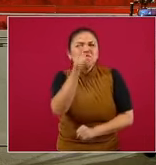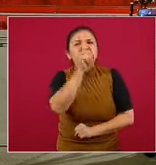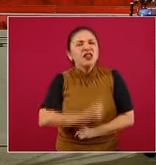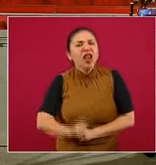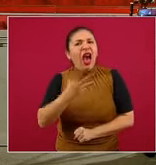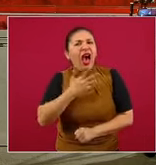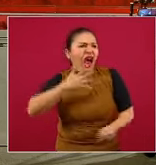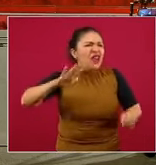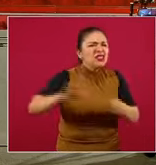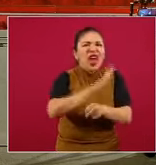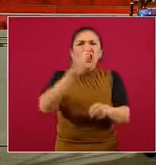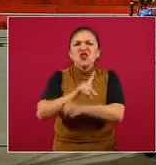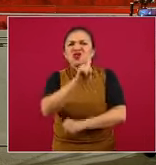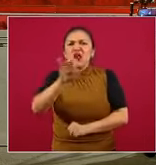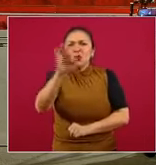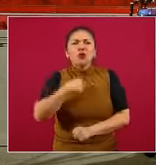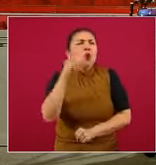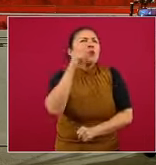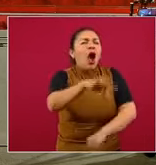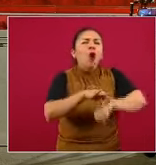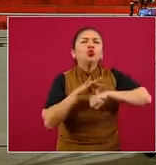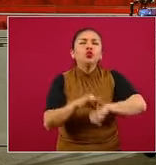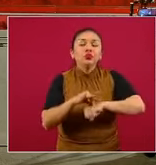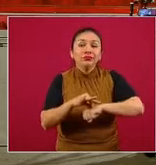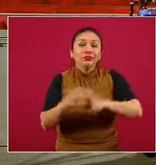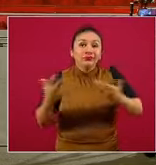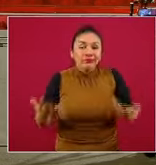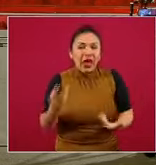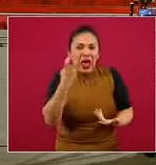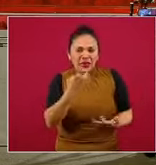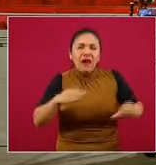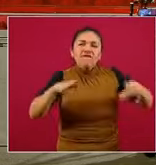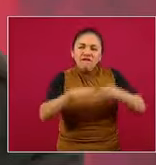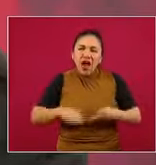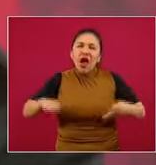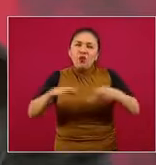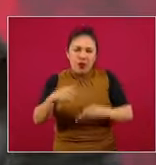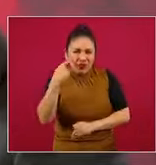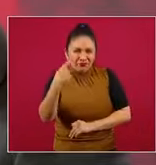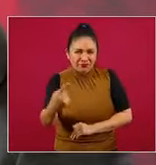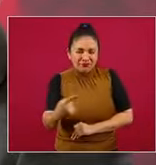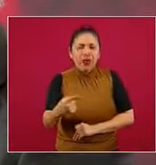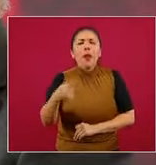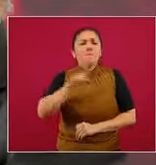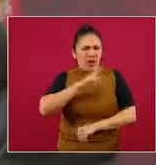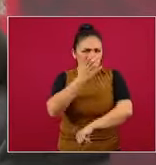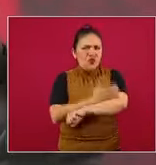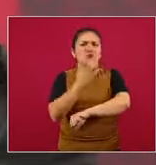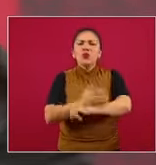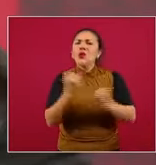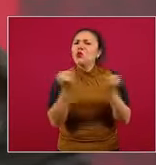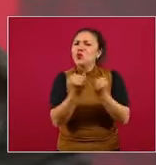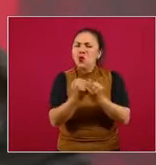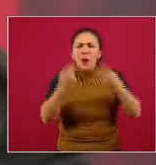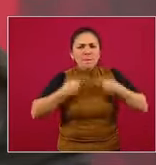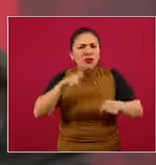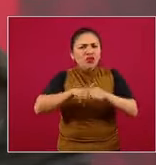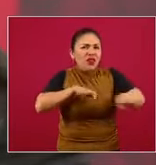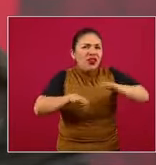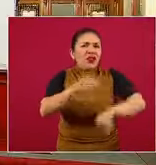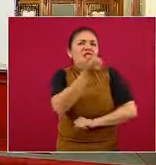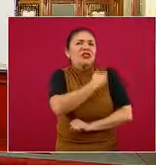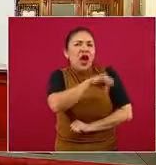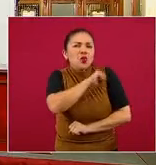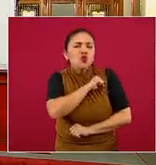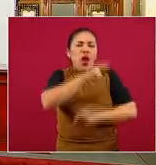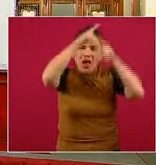al 100%, yo lo veo ocupado. Esto ocurre frecuentemente, nuestros propios colegas, personal de salud, personal